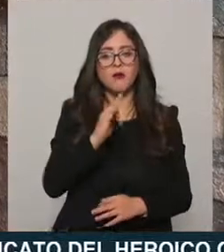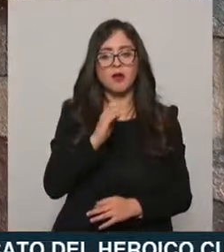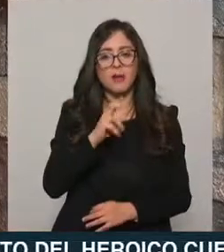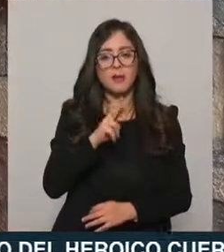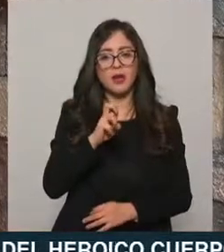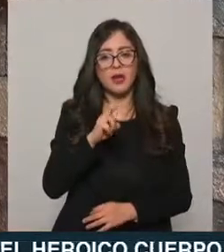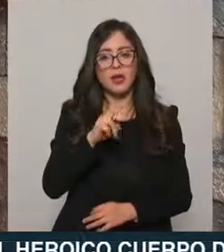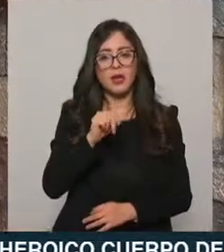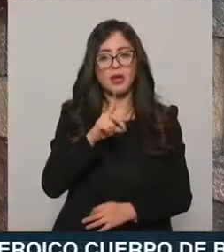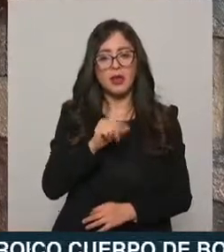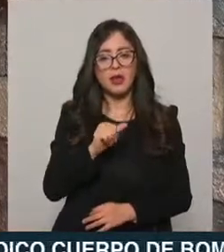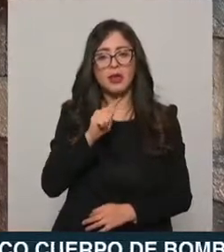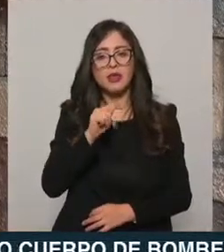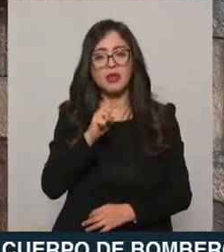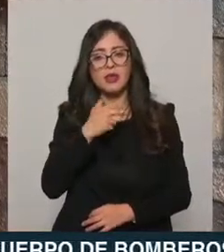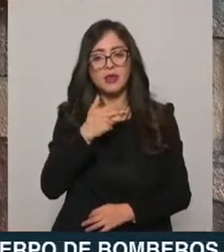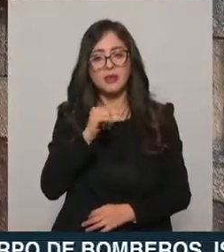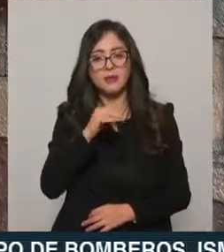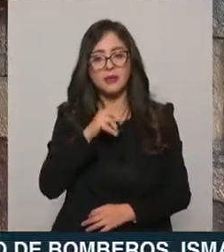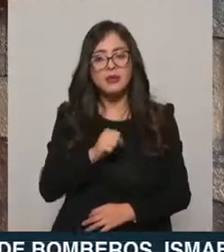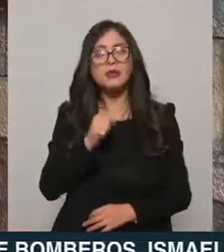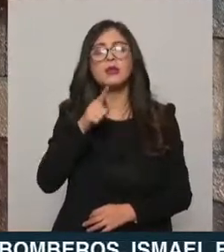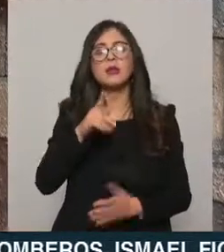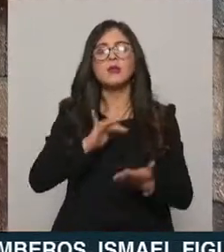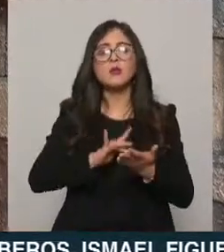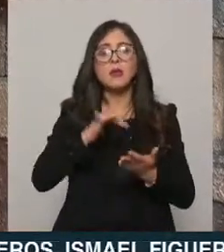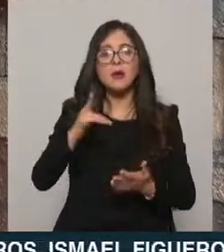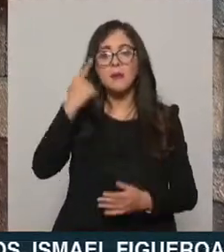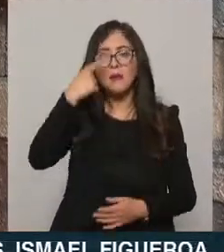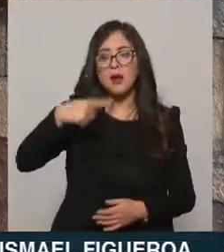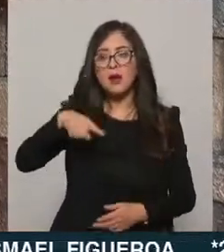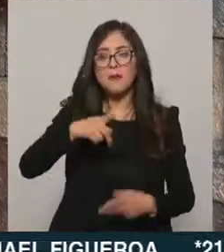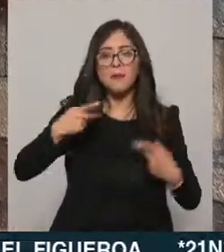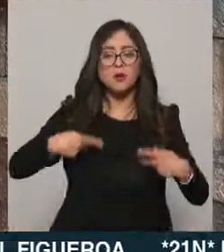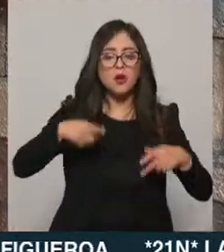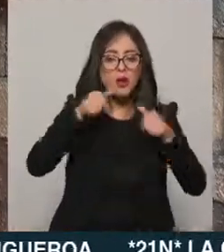web para que conozcan de qué manera ustedes pueden apoyar a las mujeres. Muchas gracias a ustedes, buen día.